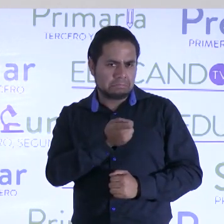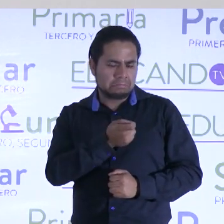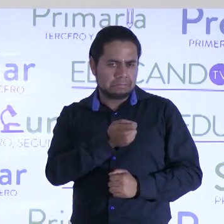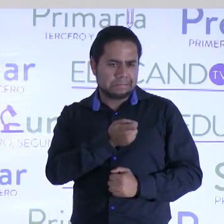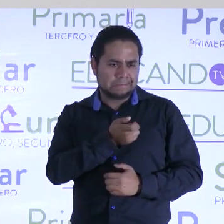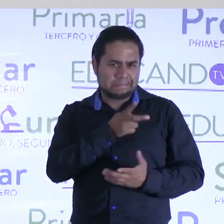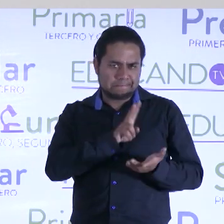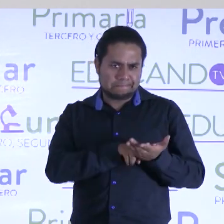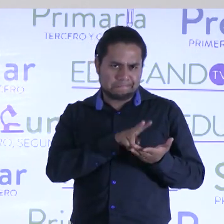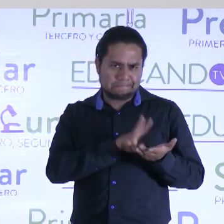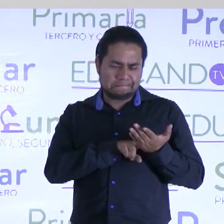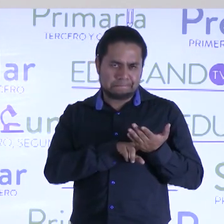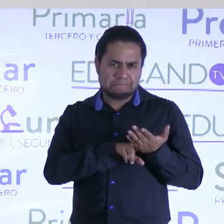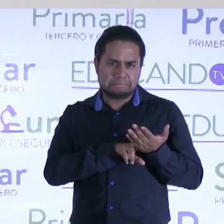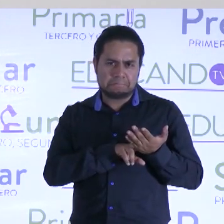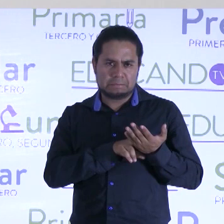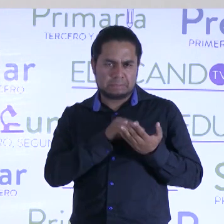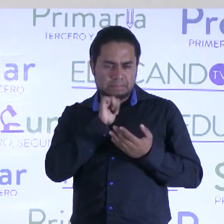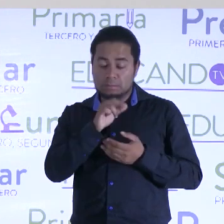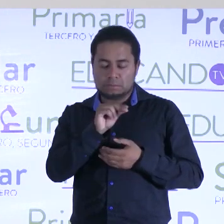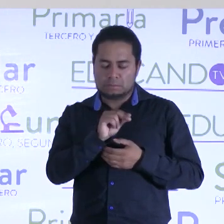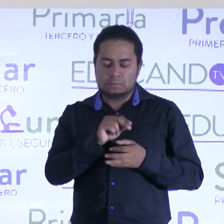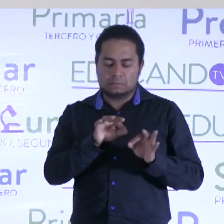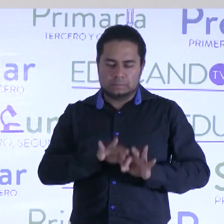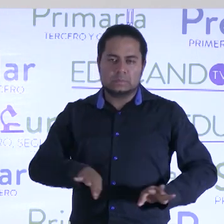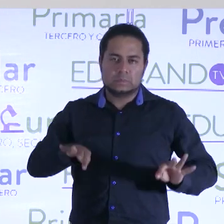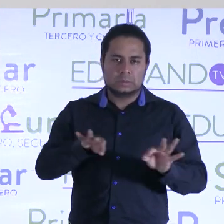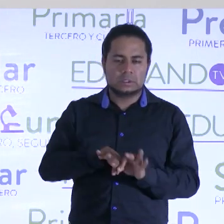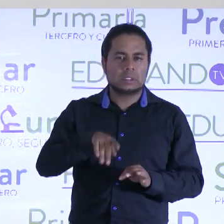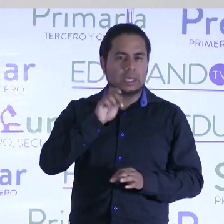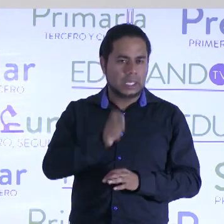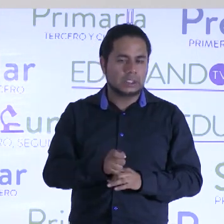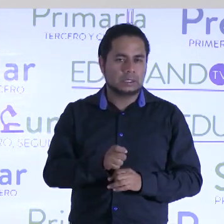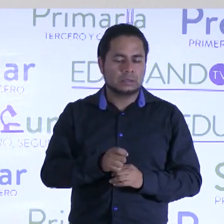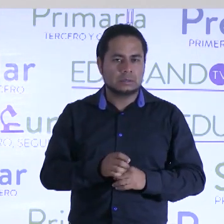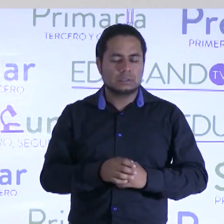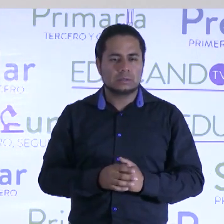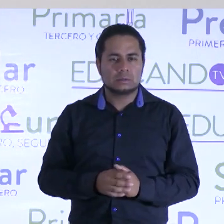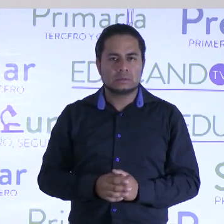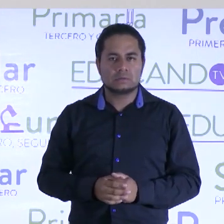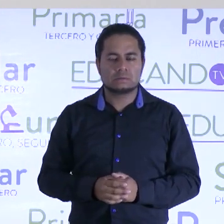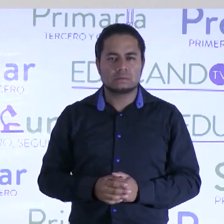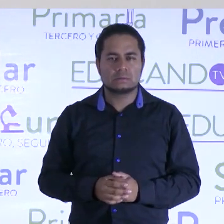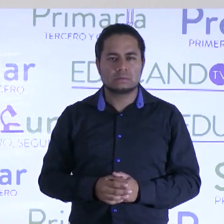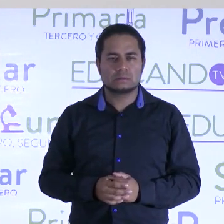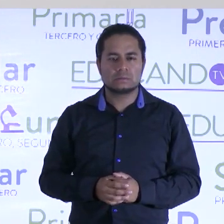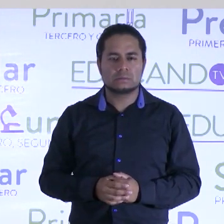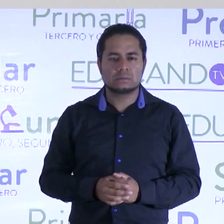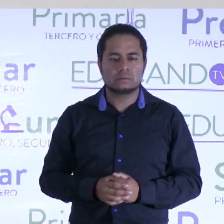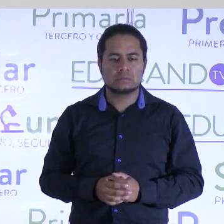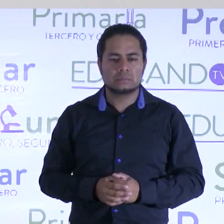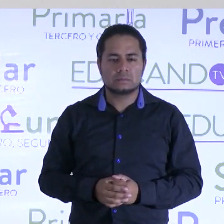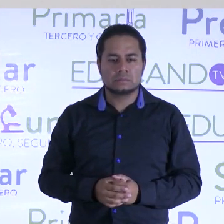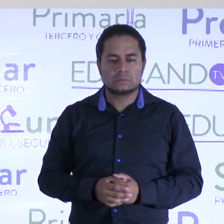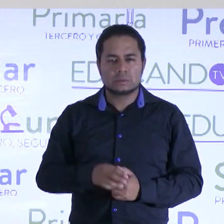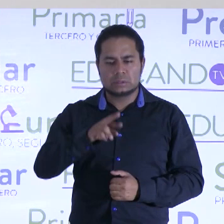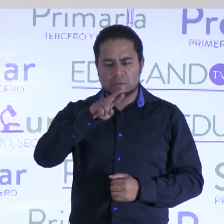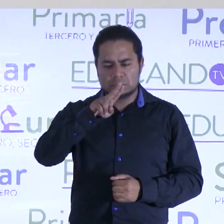no es insignificante, pero sí es importante, al que le llamamos